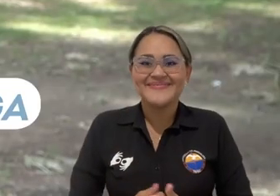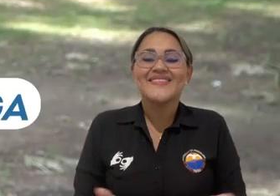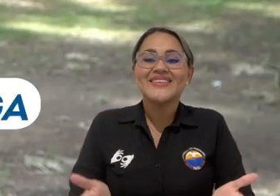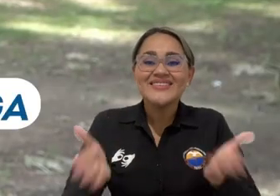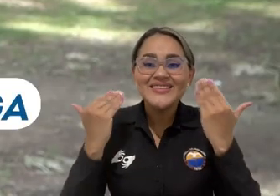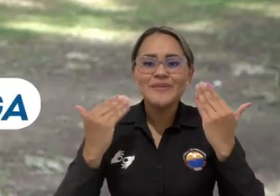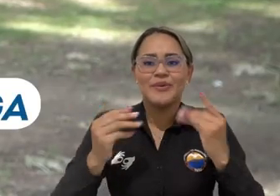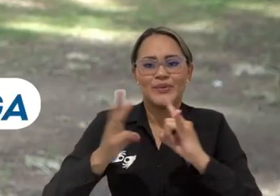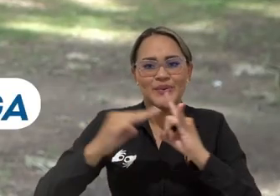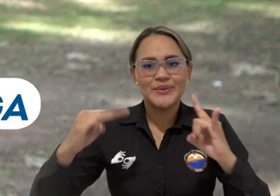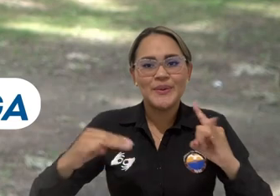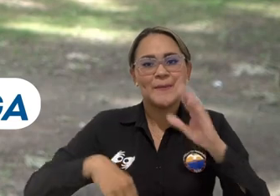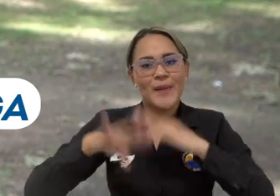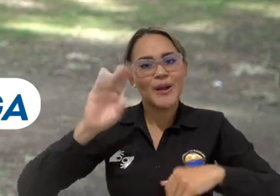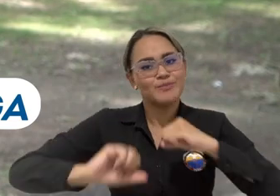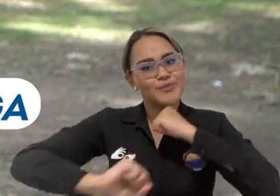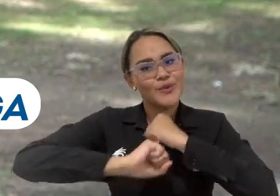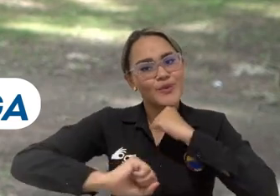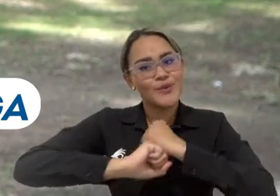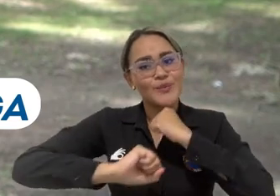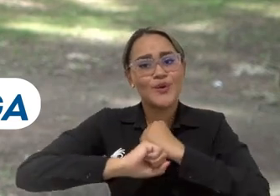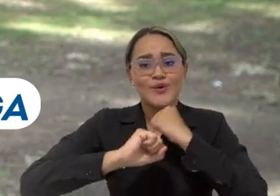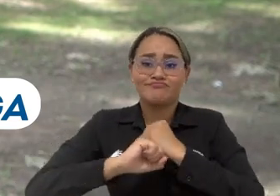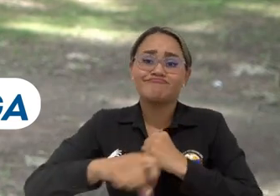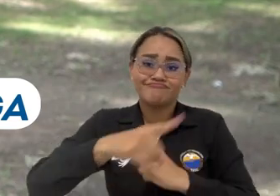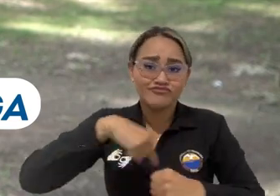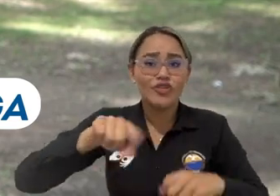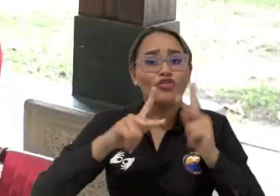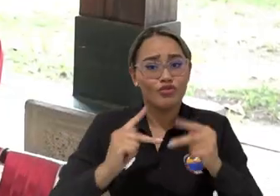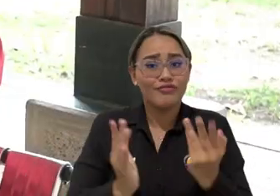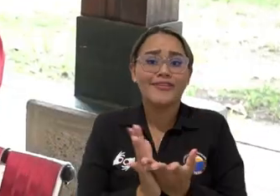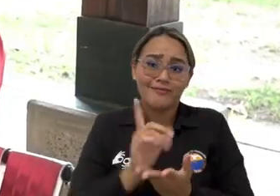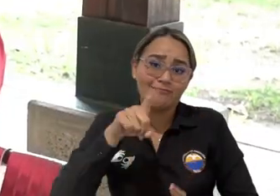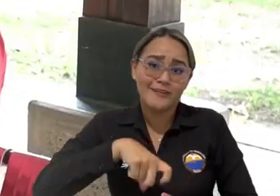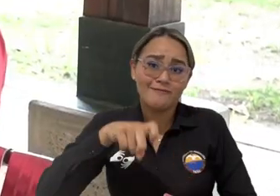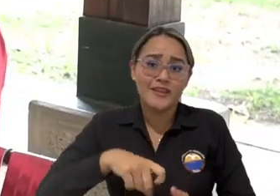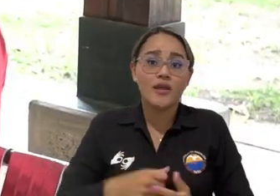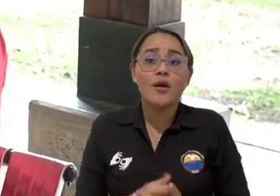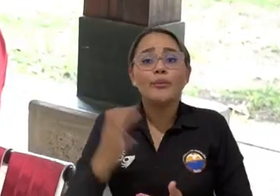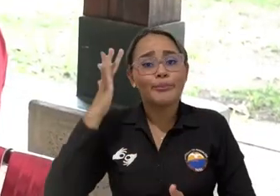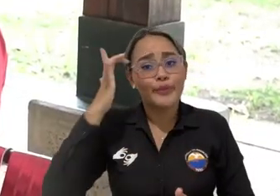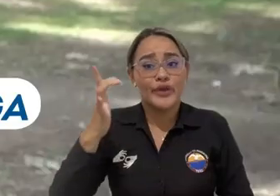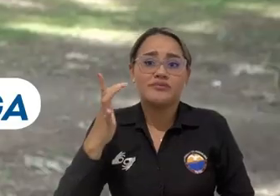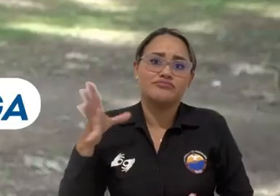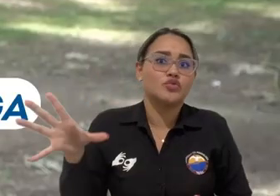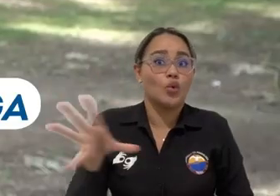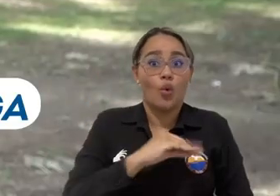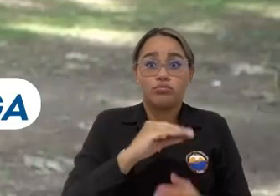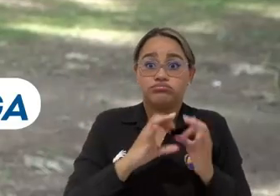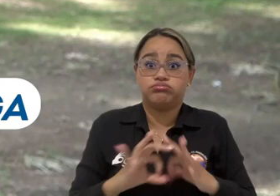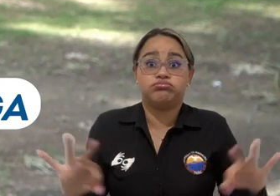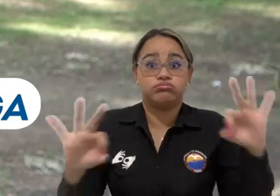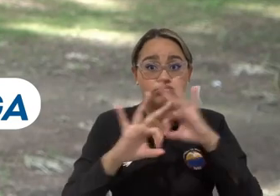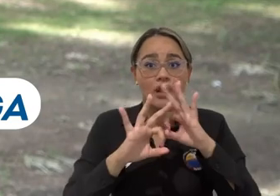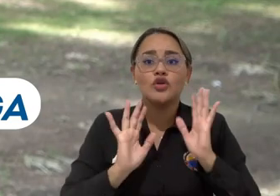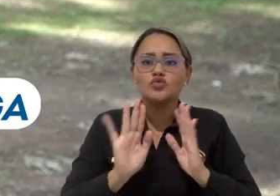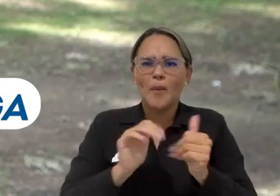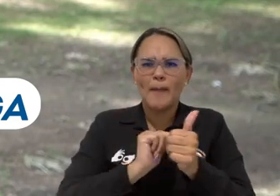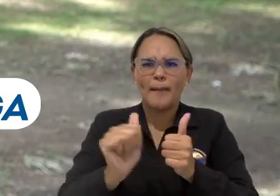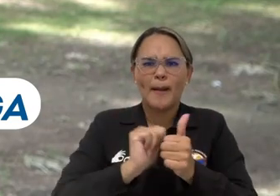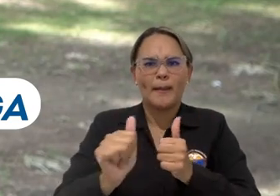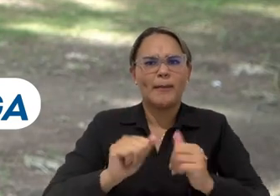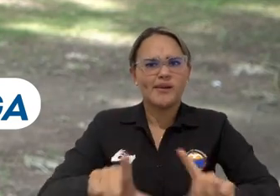la universidad ayude a los estudiantes que más lo necesitan, porque pues para todos es muy importante nuestras